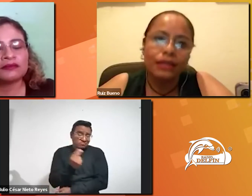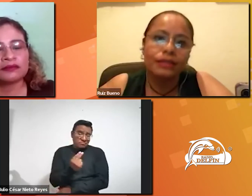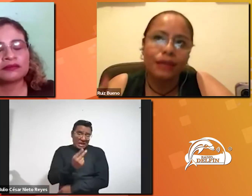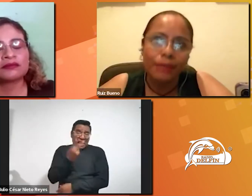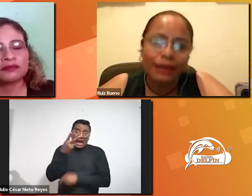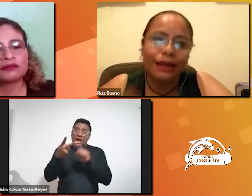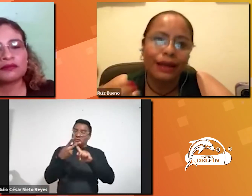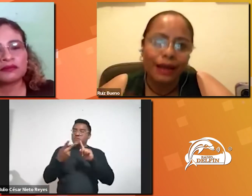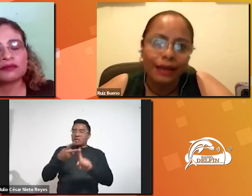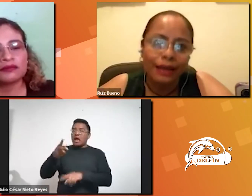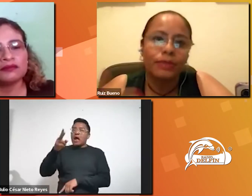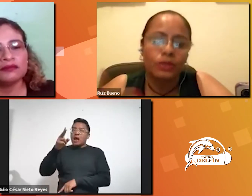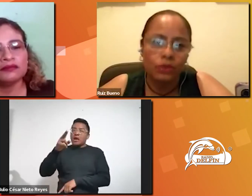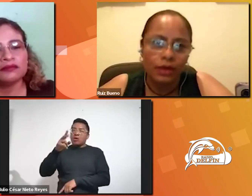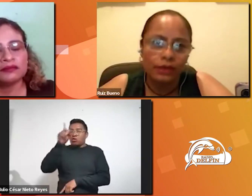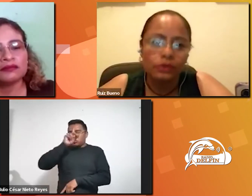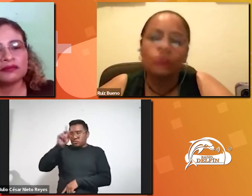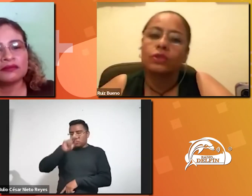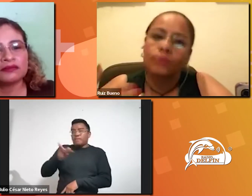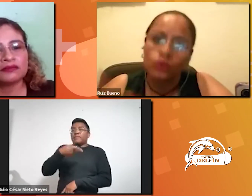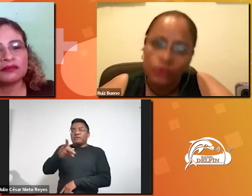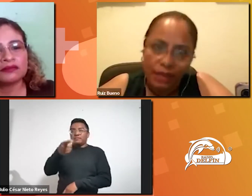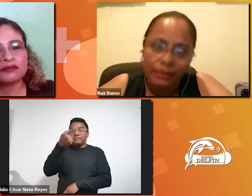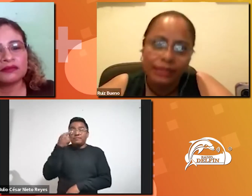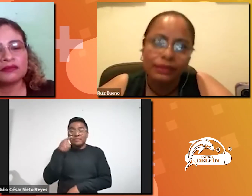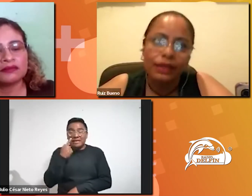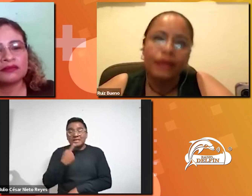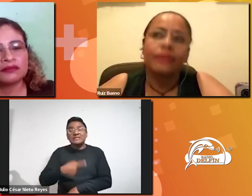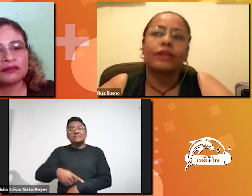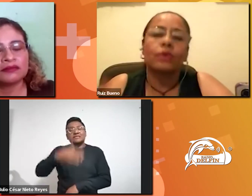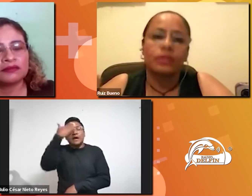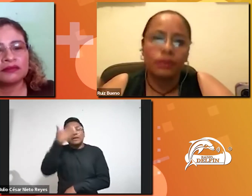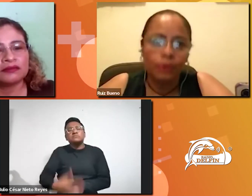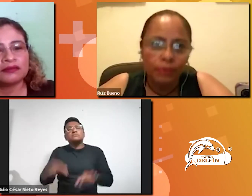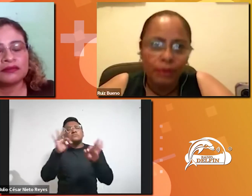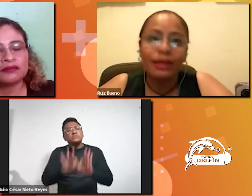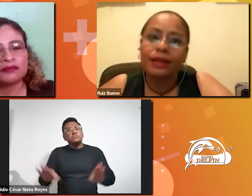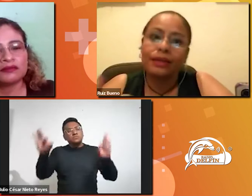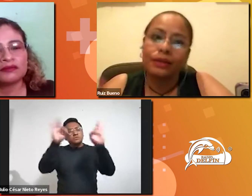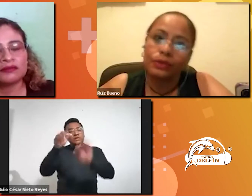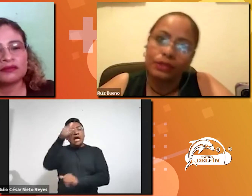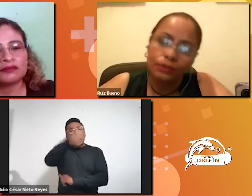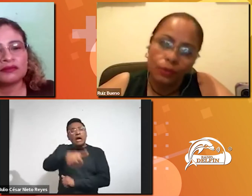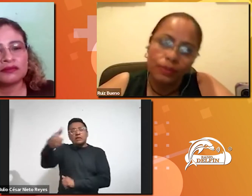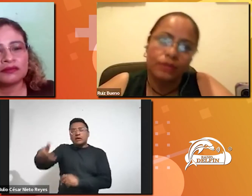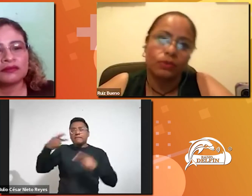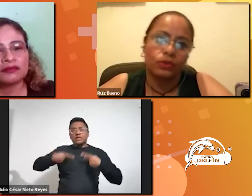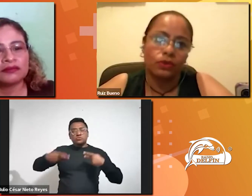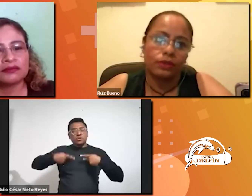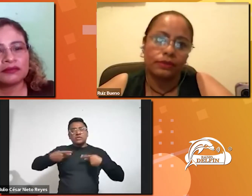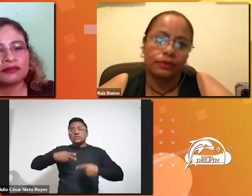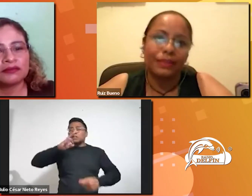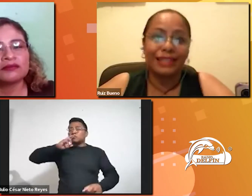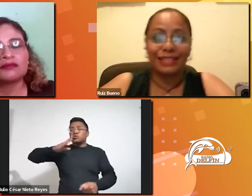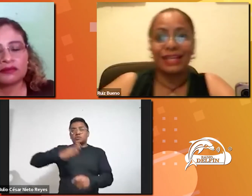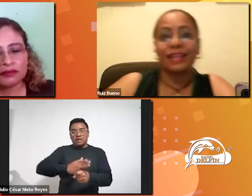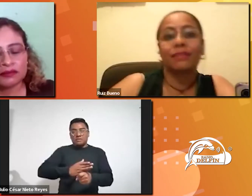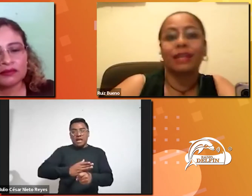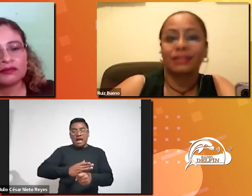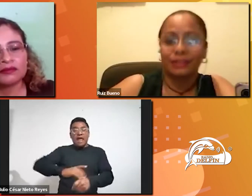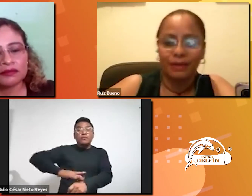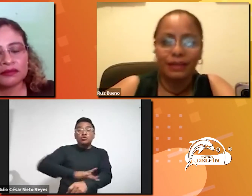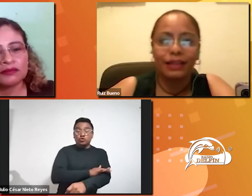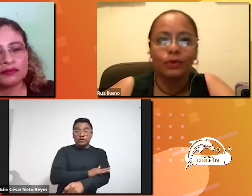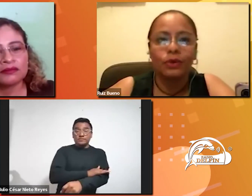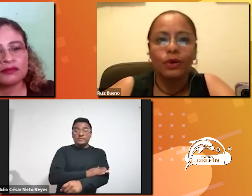sí saber que cada persona somos responsables de nuestra propia vida y de nuestras propias emociones. Si alguien